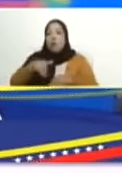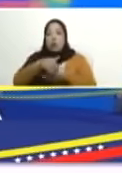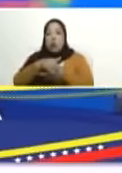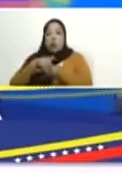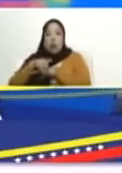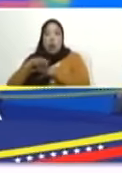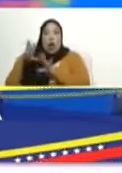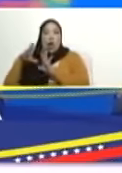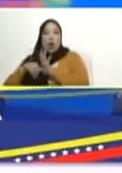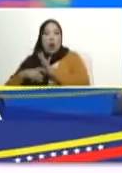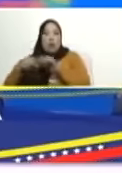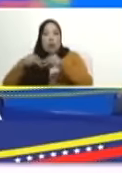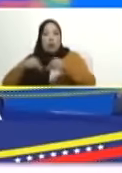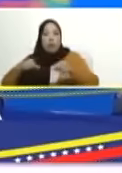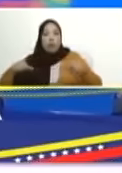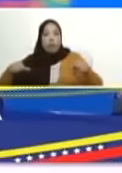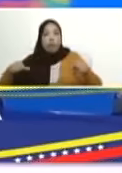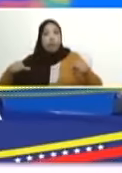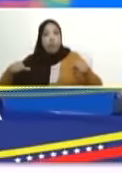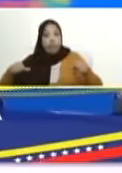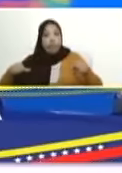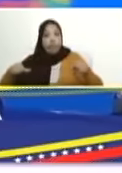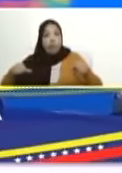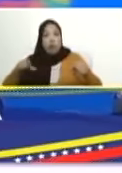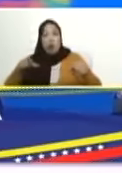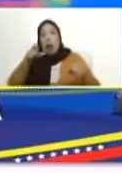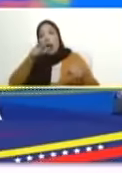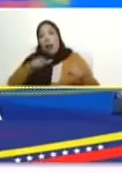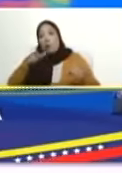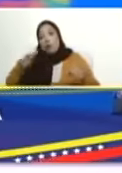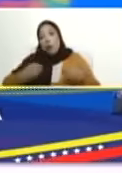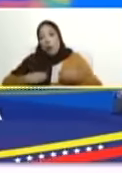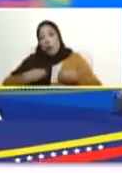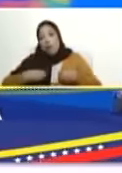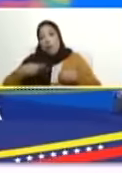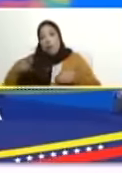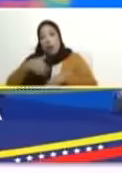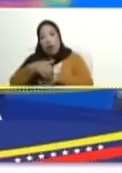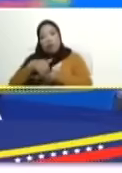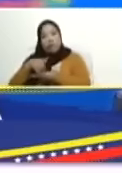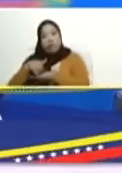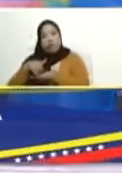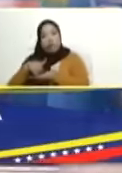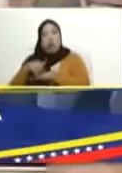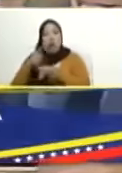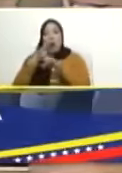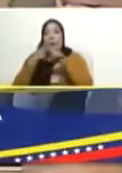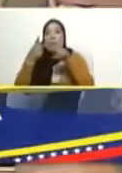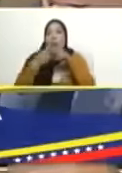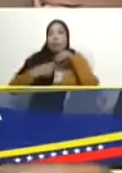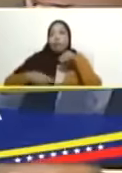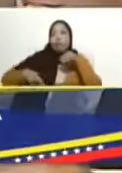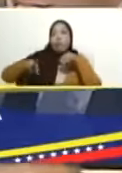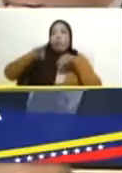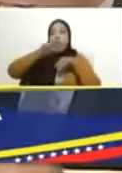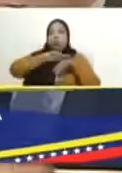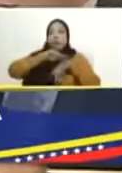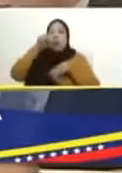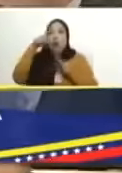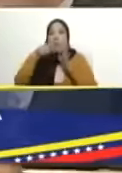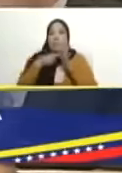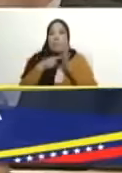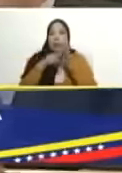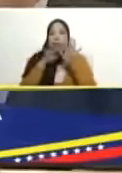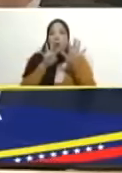pueden entregar. Aún siendo de Venezuela, los árbitros tienen ese poder. Pero peor aún, el tratado de 1850 que